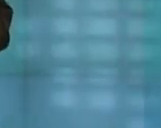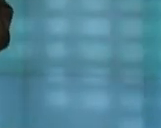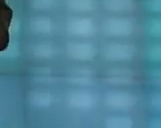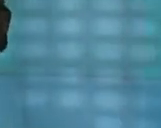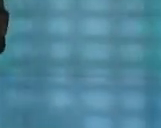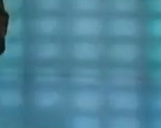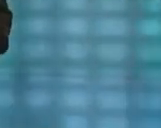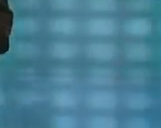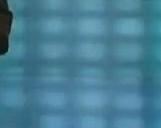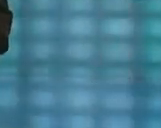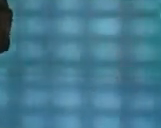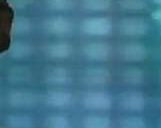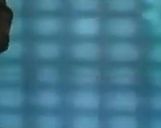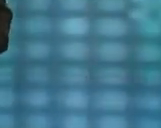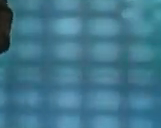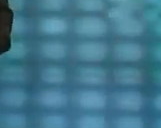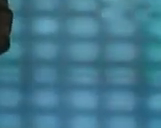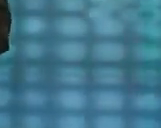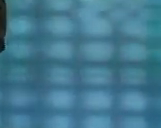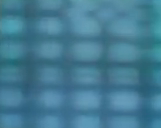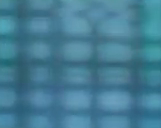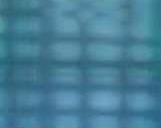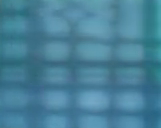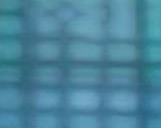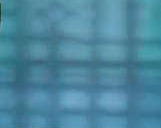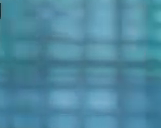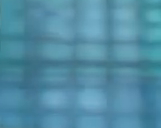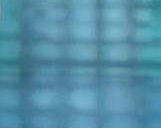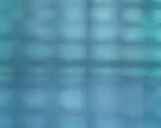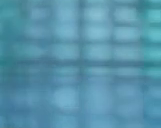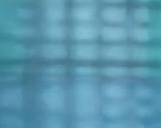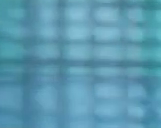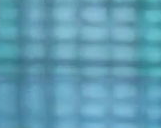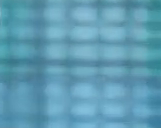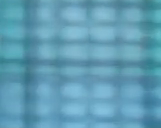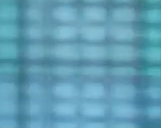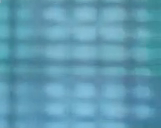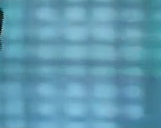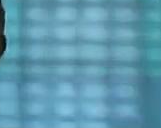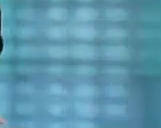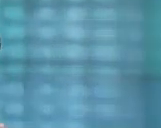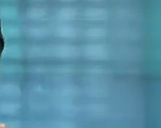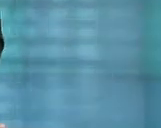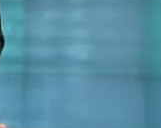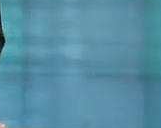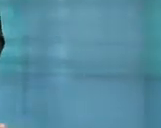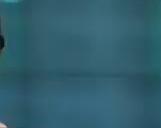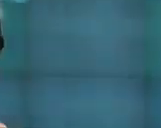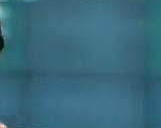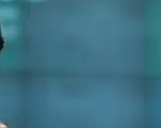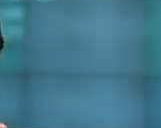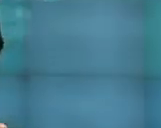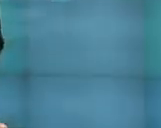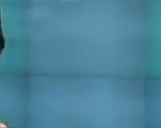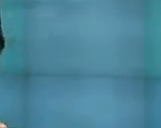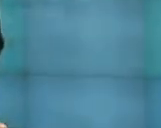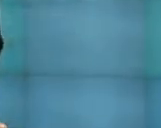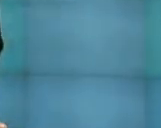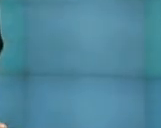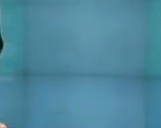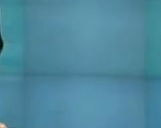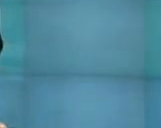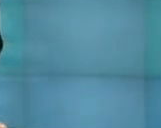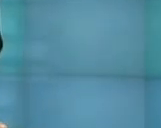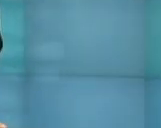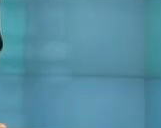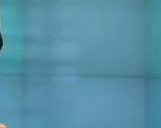dado importantes anuncios, ha hablado de la importancia de que ocupen en las comisiones del comando de campaña Aristóbulo Turis la juventud espacio.